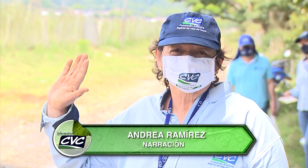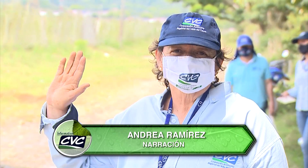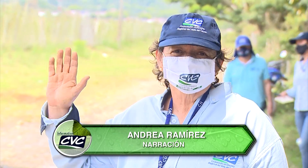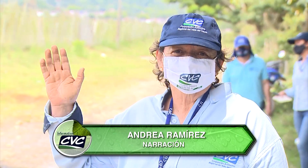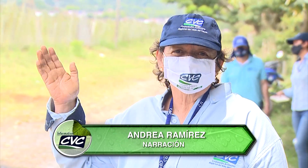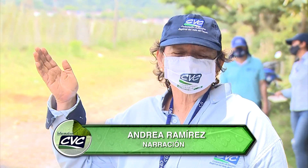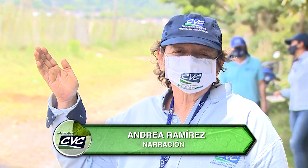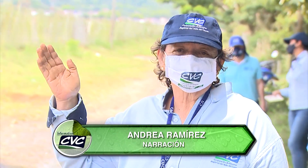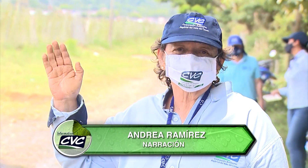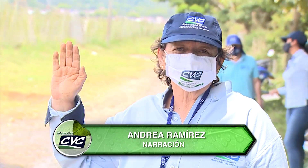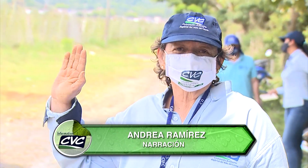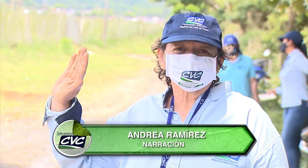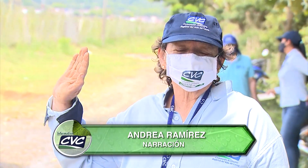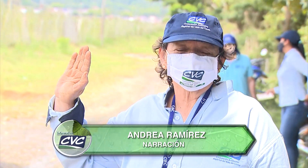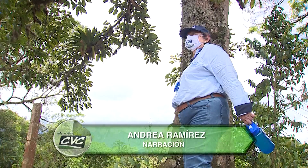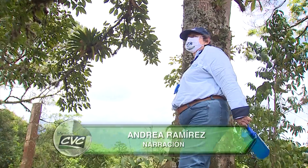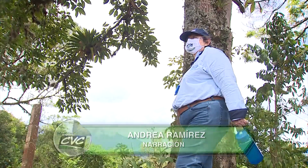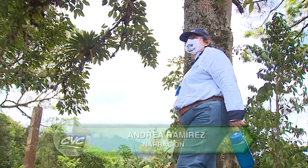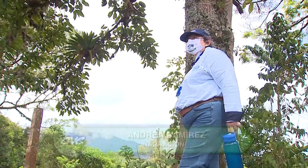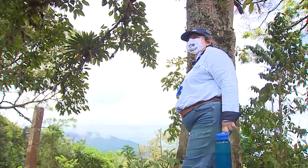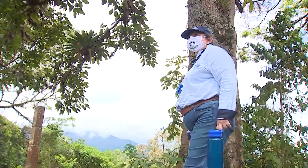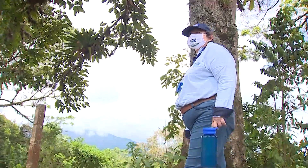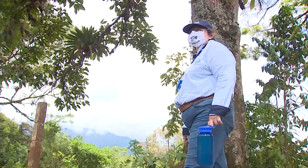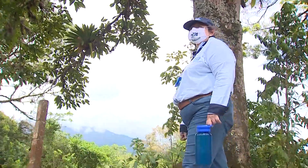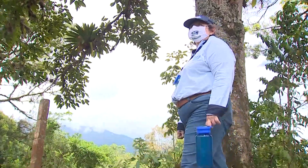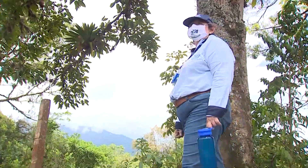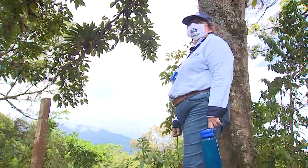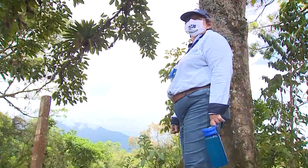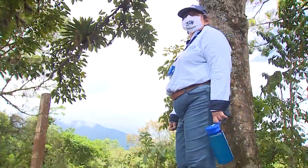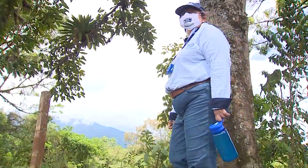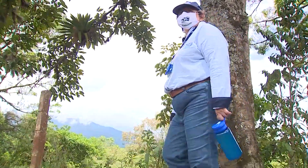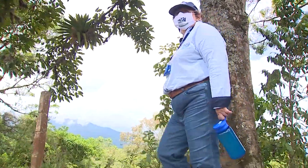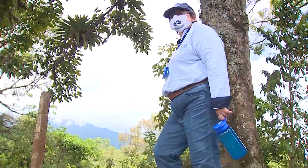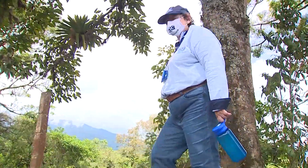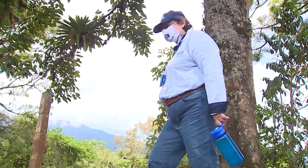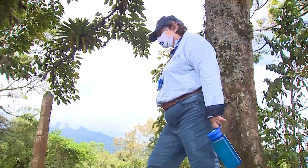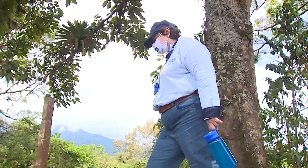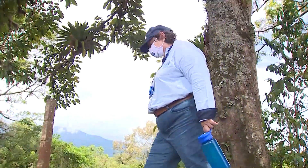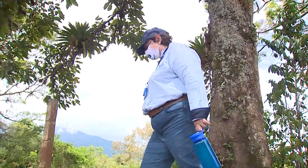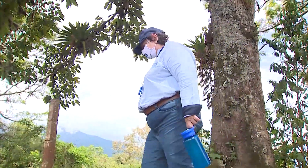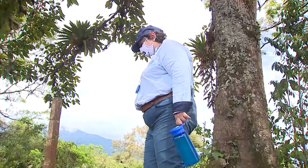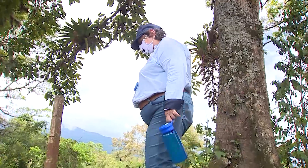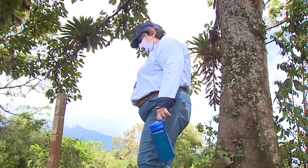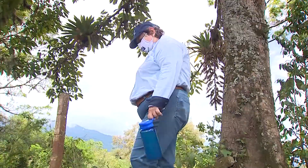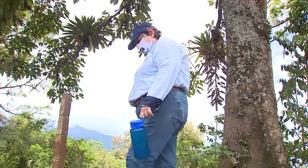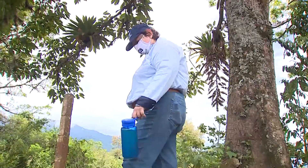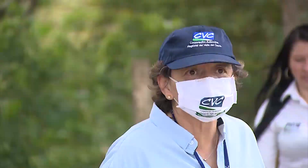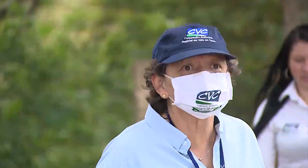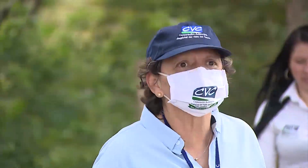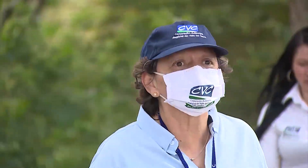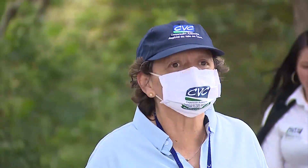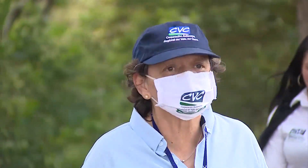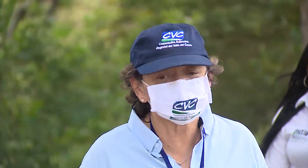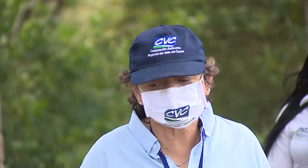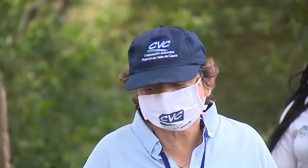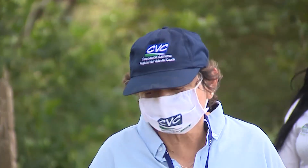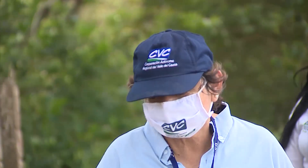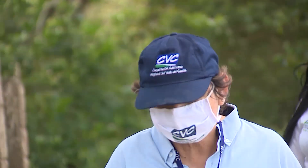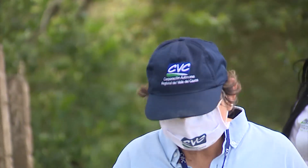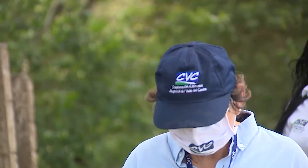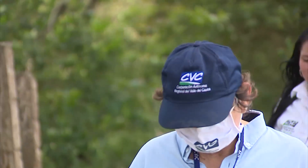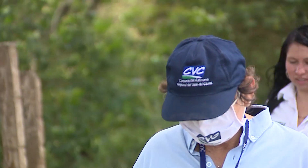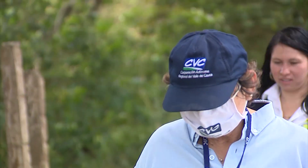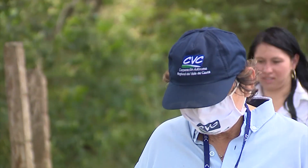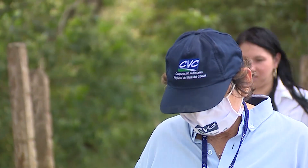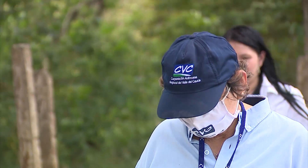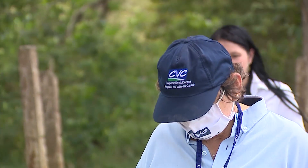López Espinosa se despide de la CBC, luego de trabajar y aprender por 28 años en esta corporación. Esta ingeniera